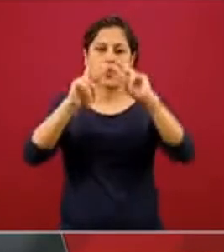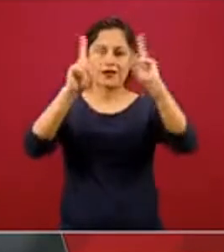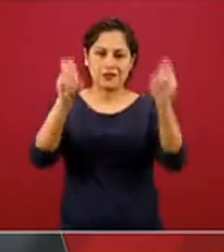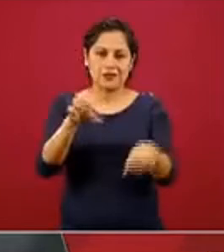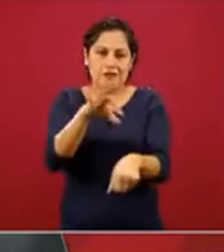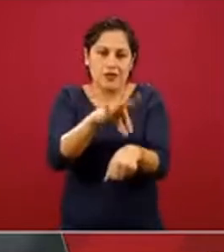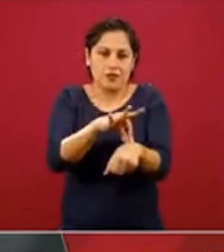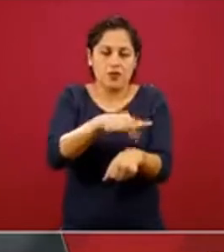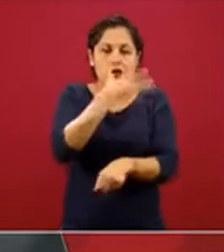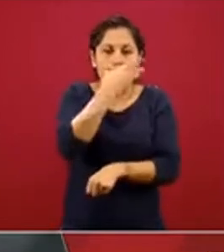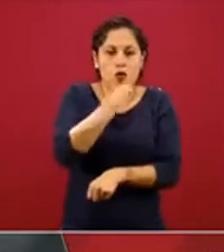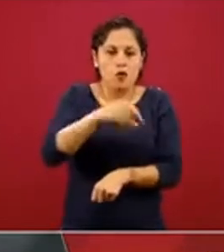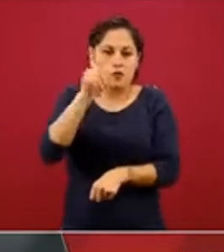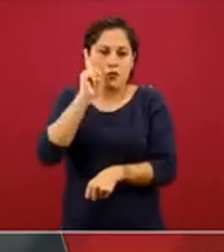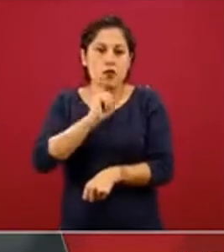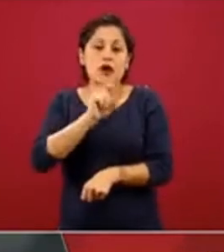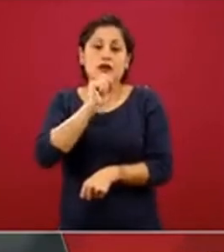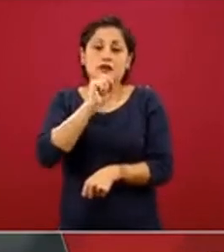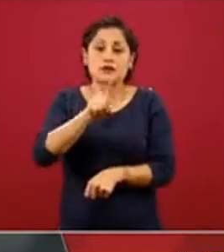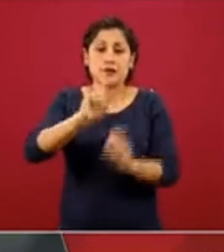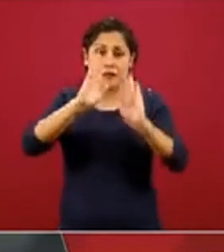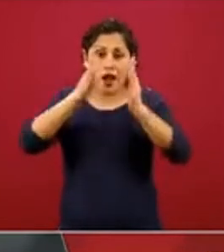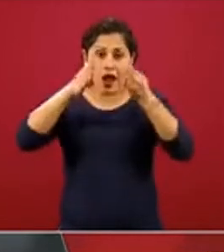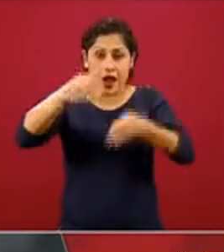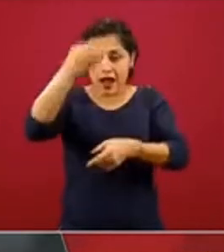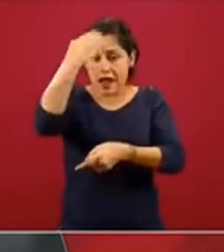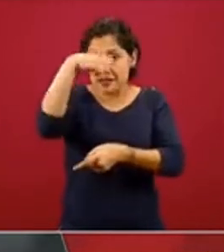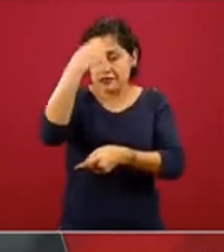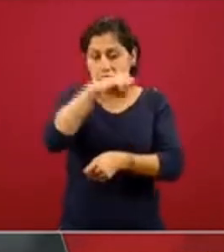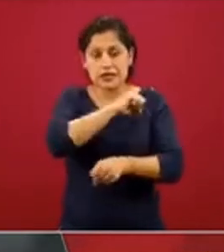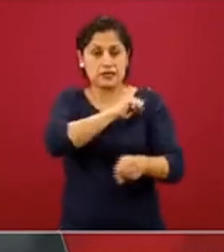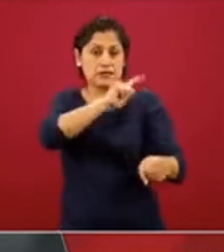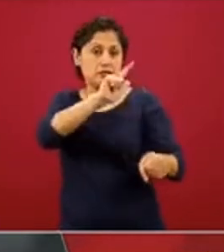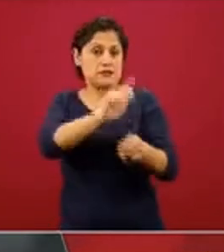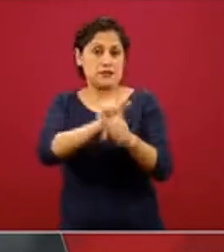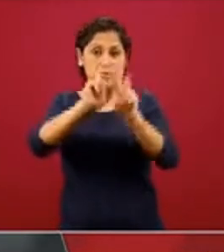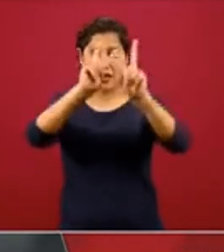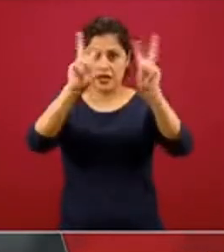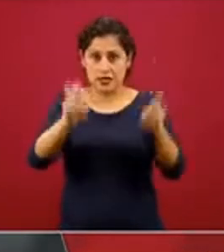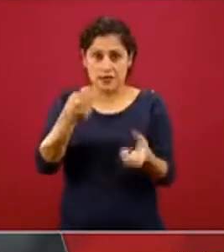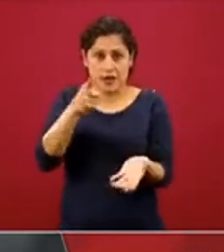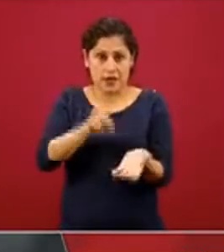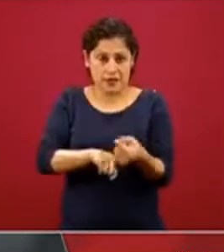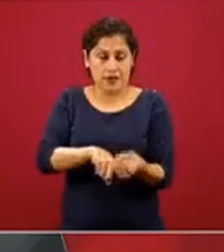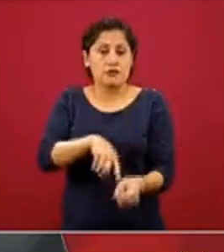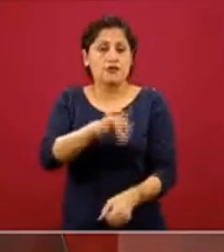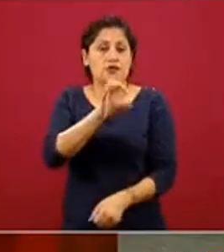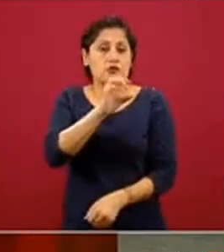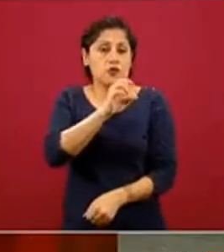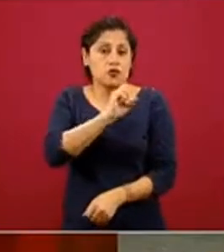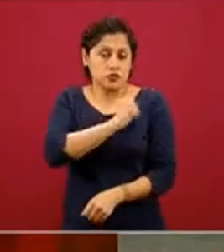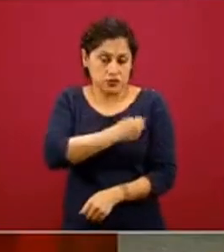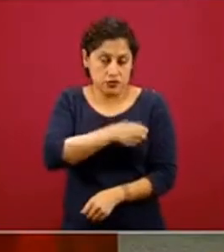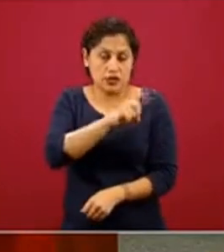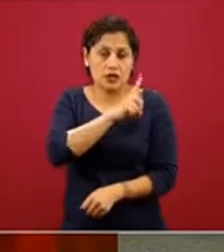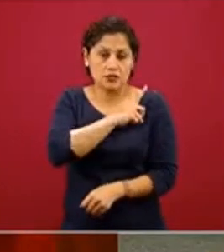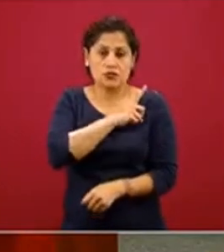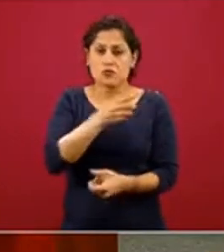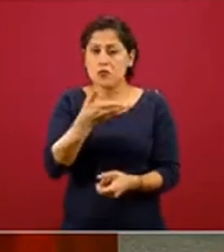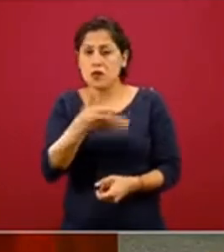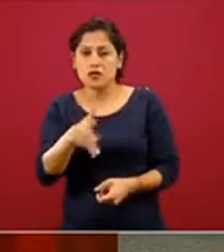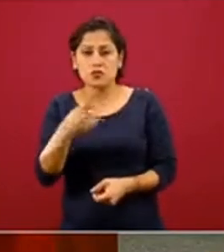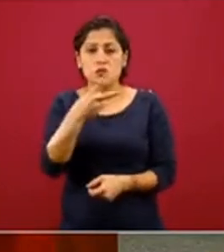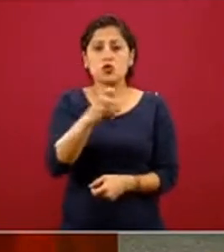médicas, y sobre todo especialistas en los distintos campos de la medicina. Estamos hablando de más de